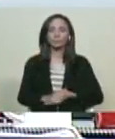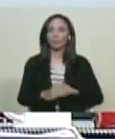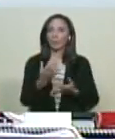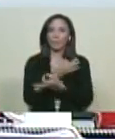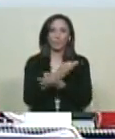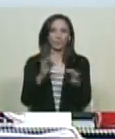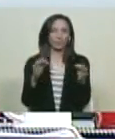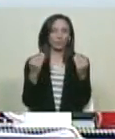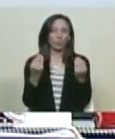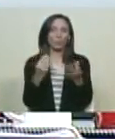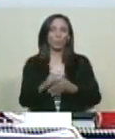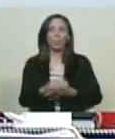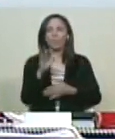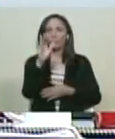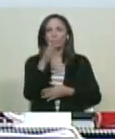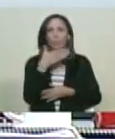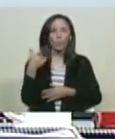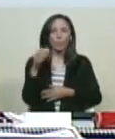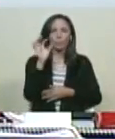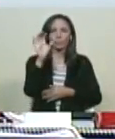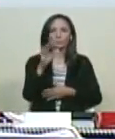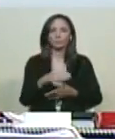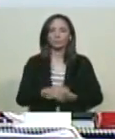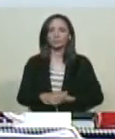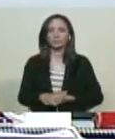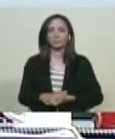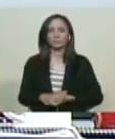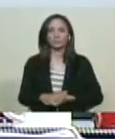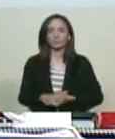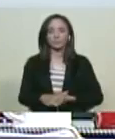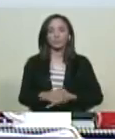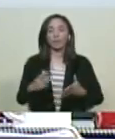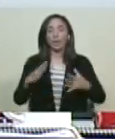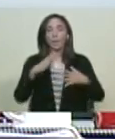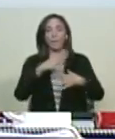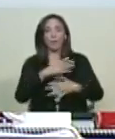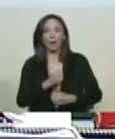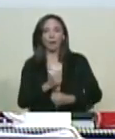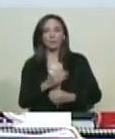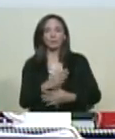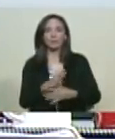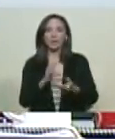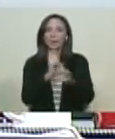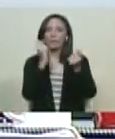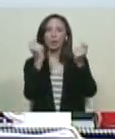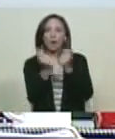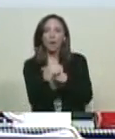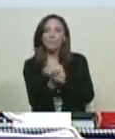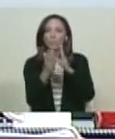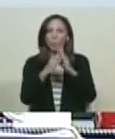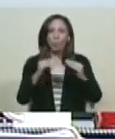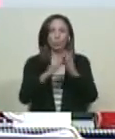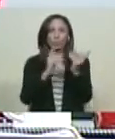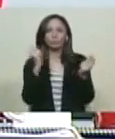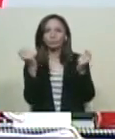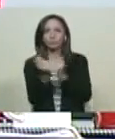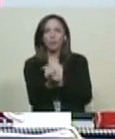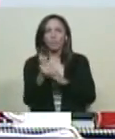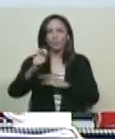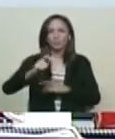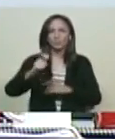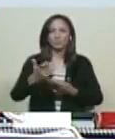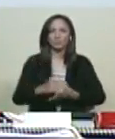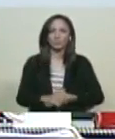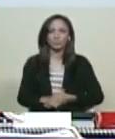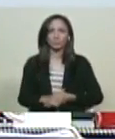extraordinarias de la patria futura, de la nueva esperanza, de los cambios que necesita Venezuela. Ese